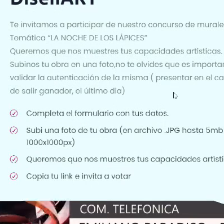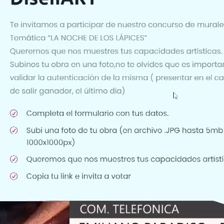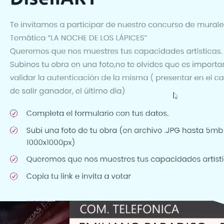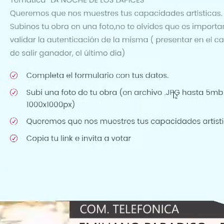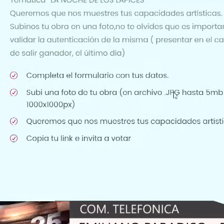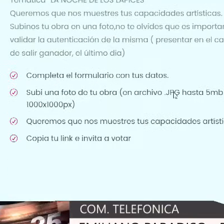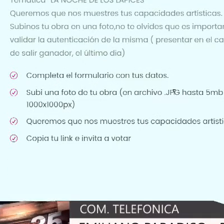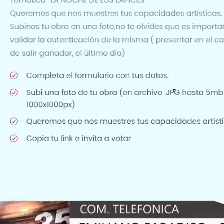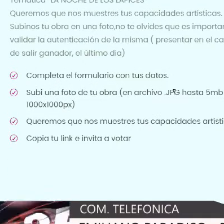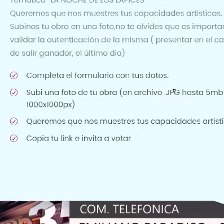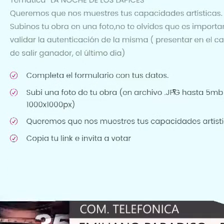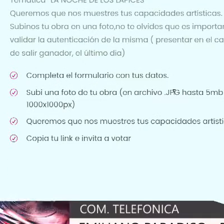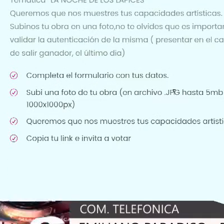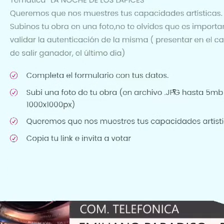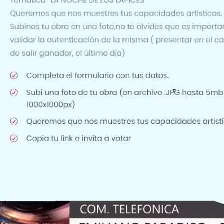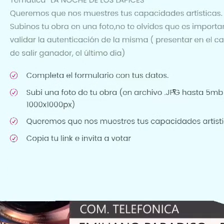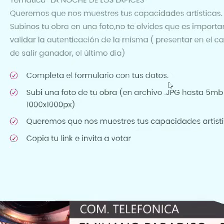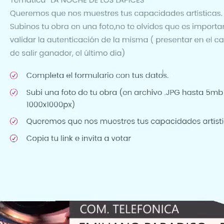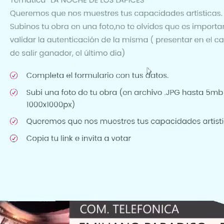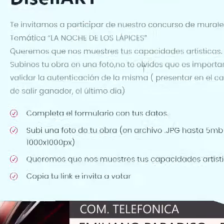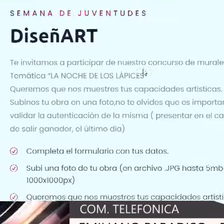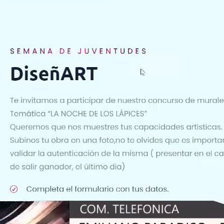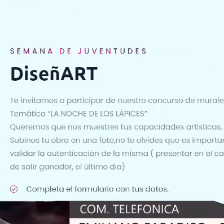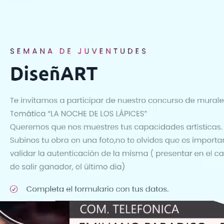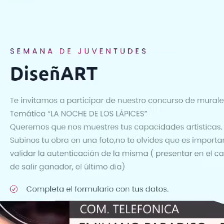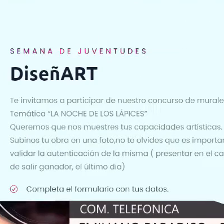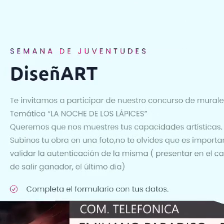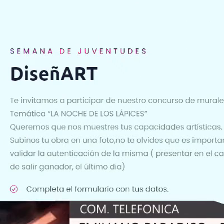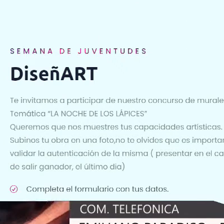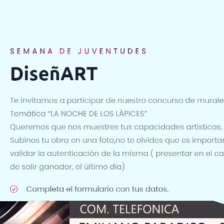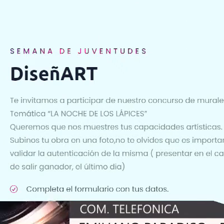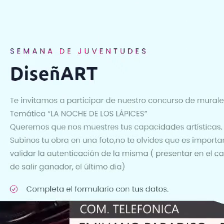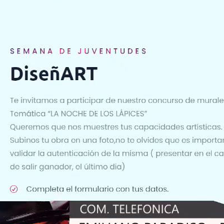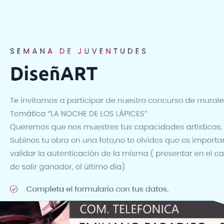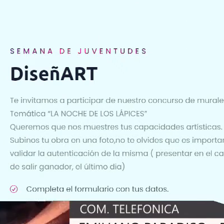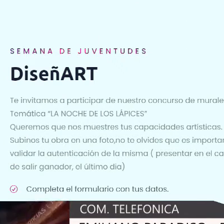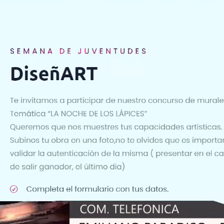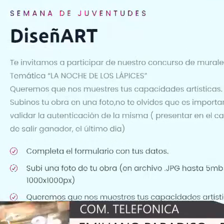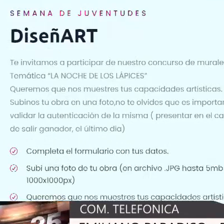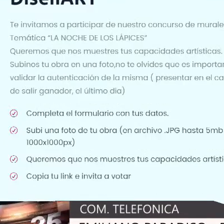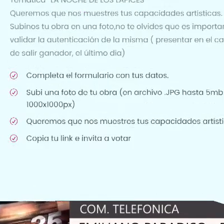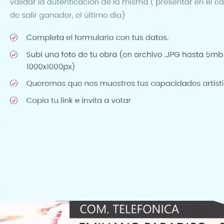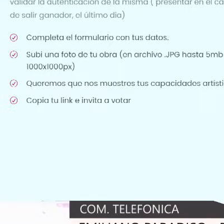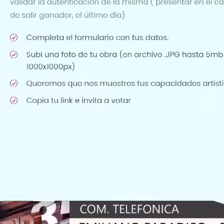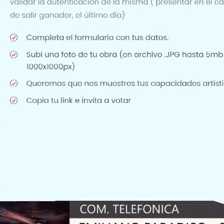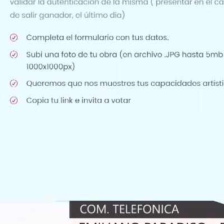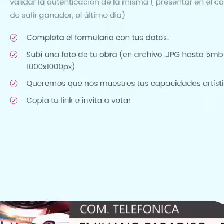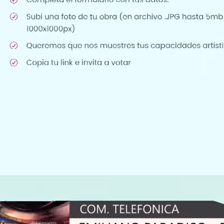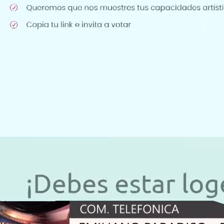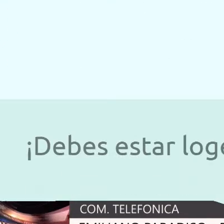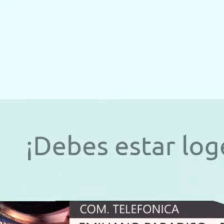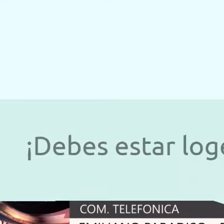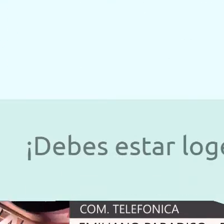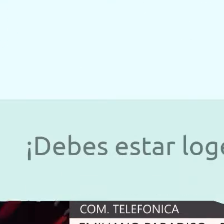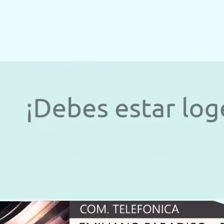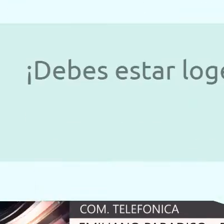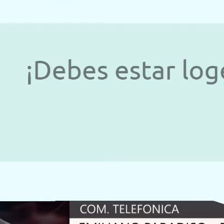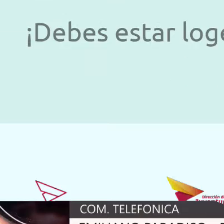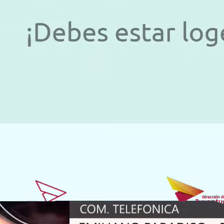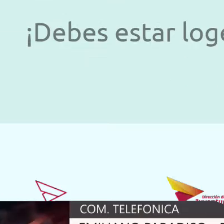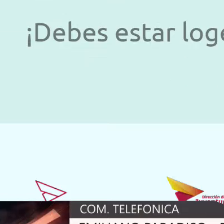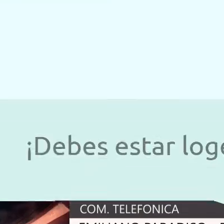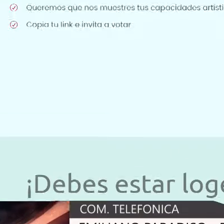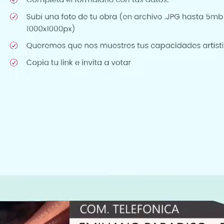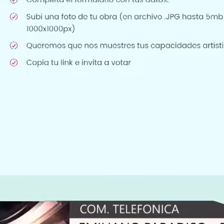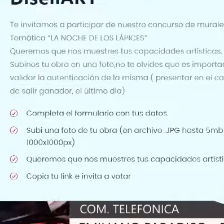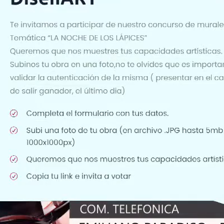Uh-huh. Hola, Emiliano. Sí. Sí, vamos a tener lo que son los torneos de gamer, donde van a poder